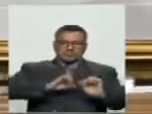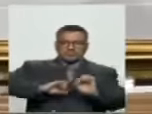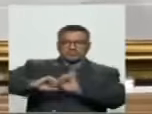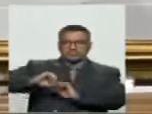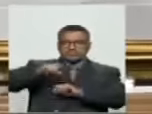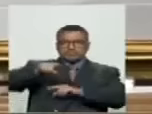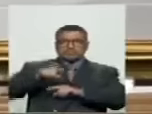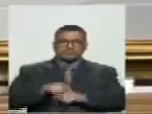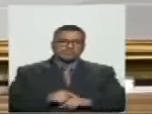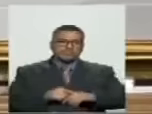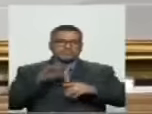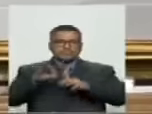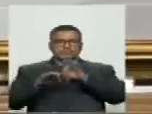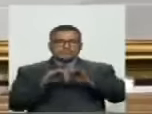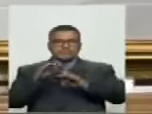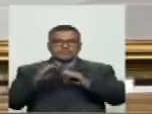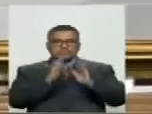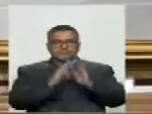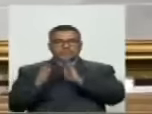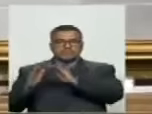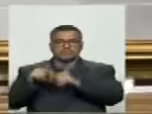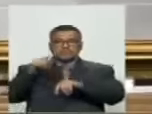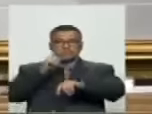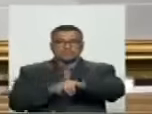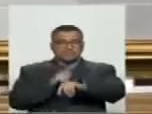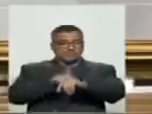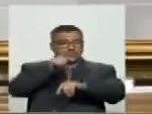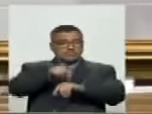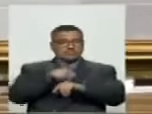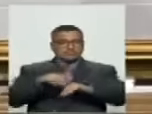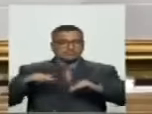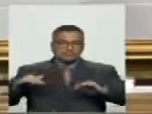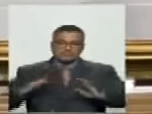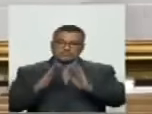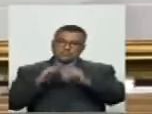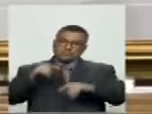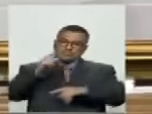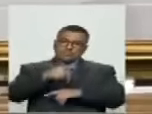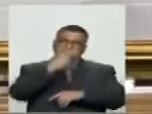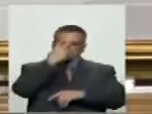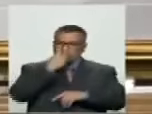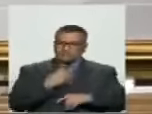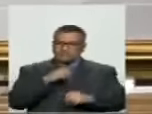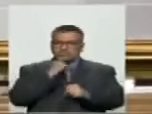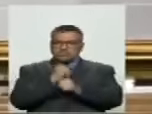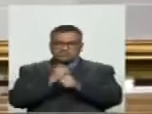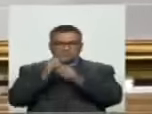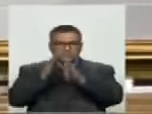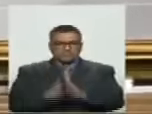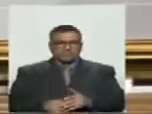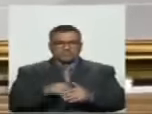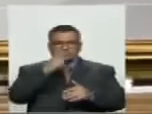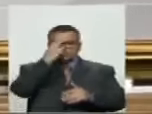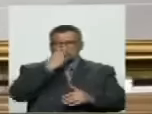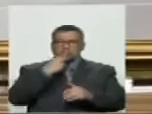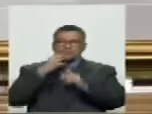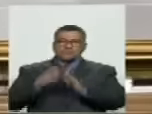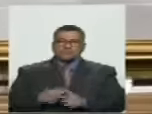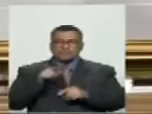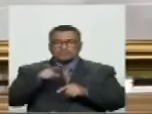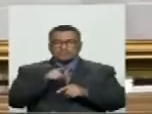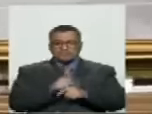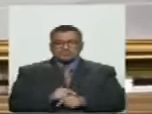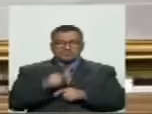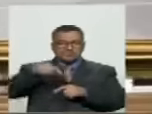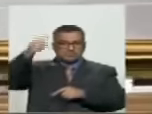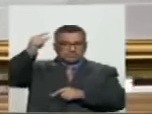clases opulentas quienes se organizaron en aquel momento contra los pobres, contra los obreros, contra los humildes, allá en